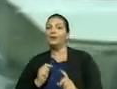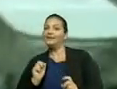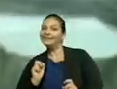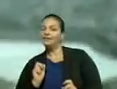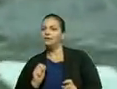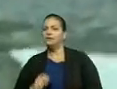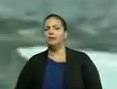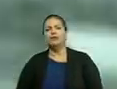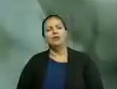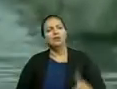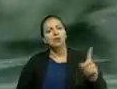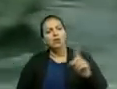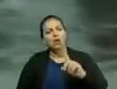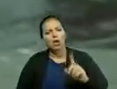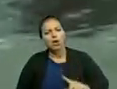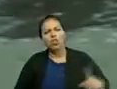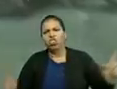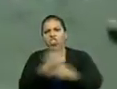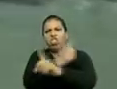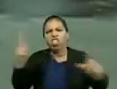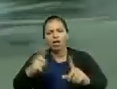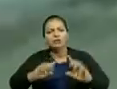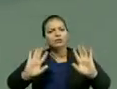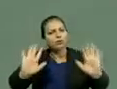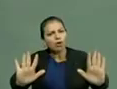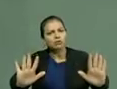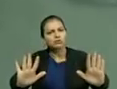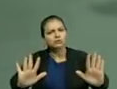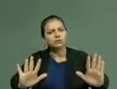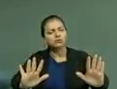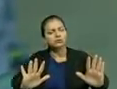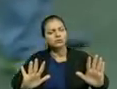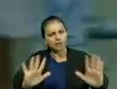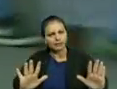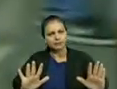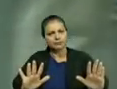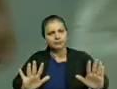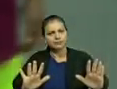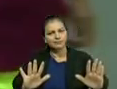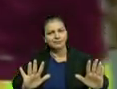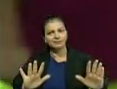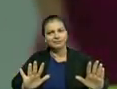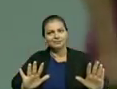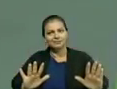para beneficio de ustedes. Ya ahí vamos por allá, déjame coger acá primero.